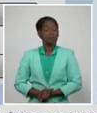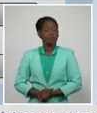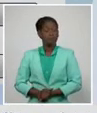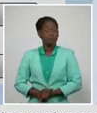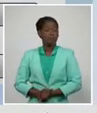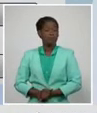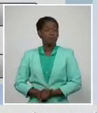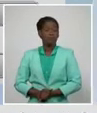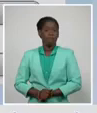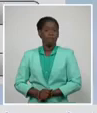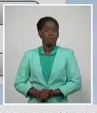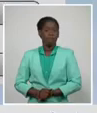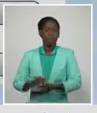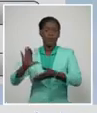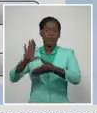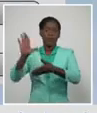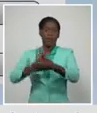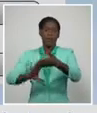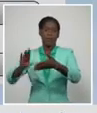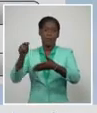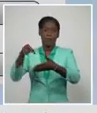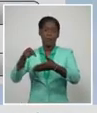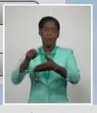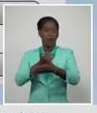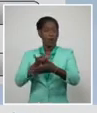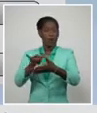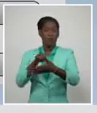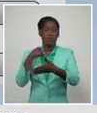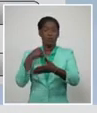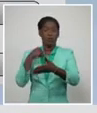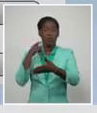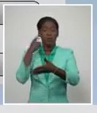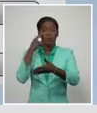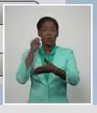La región de las Américas aportando el